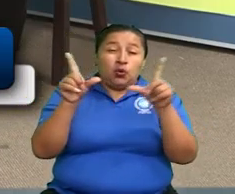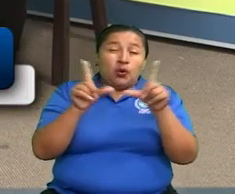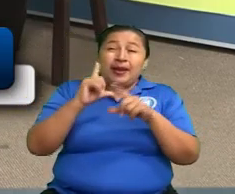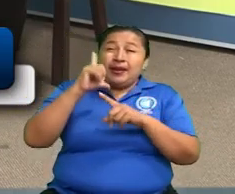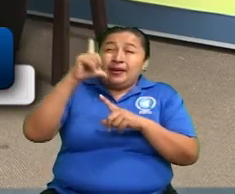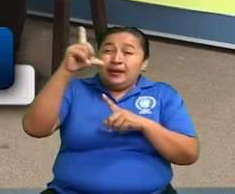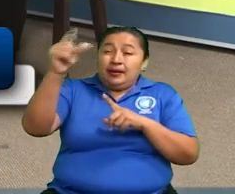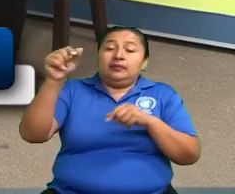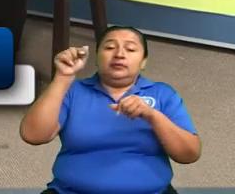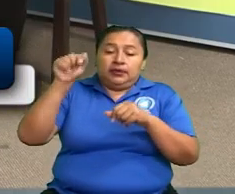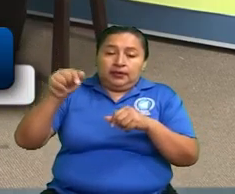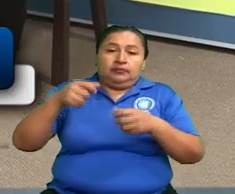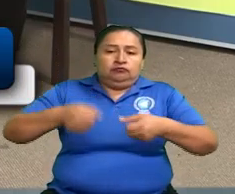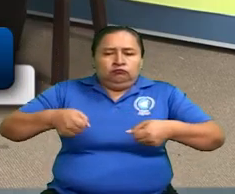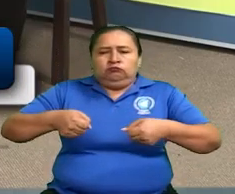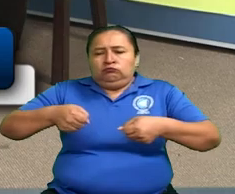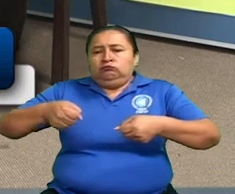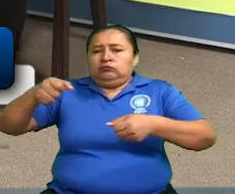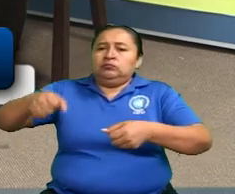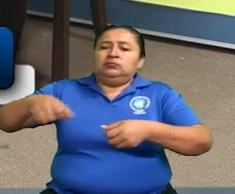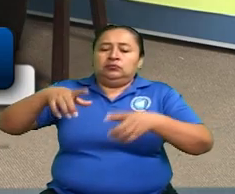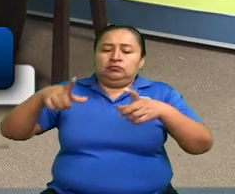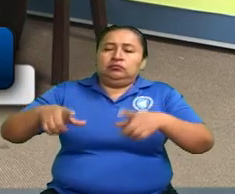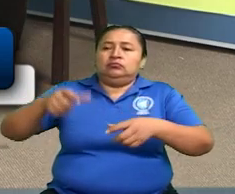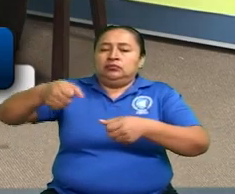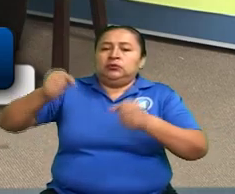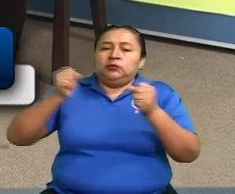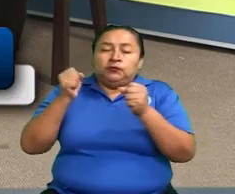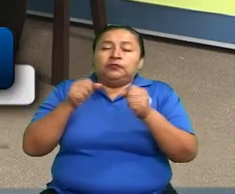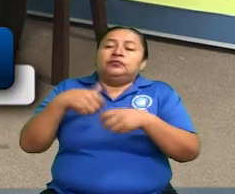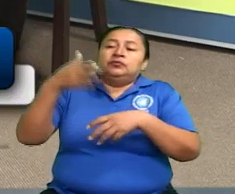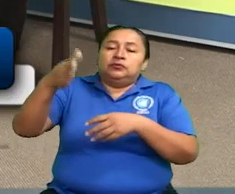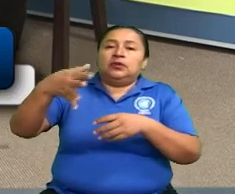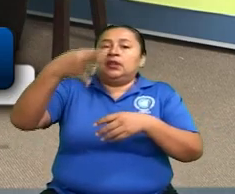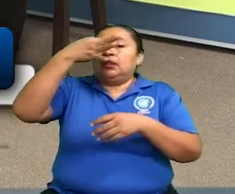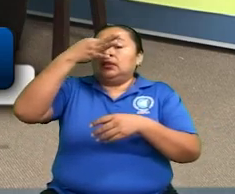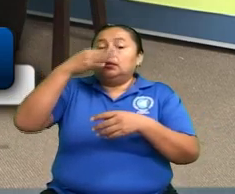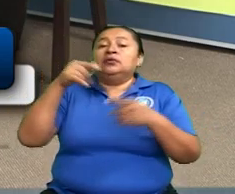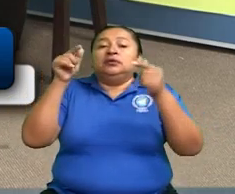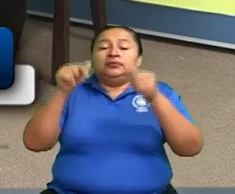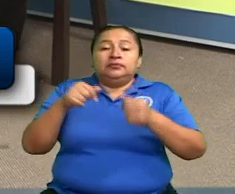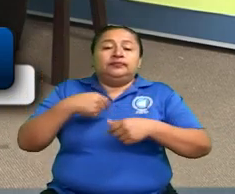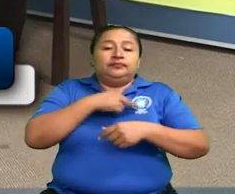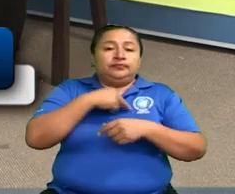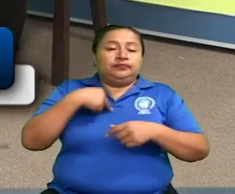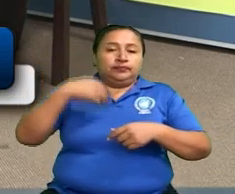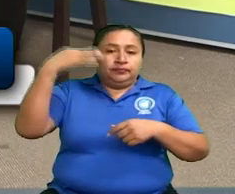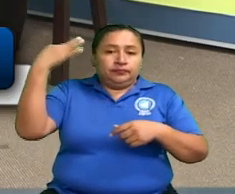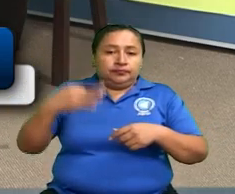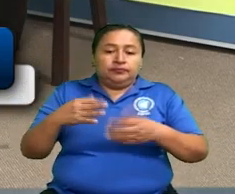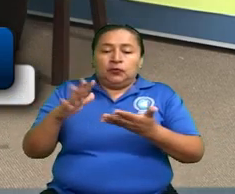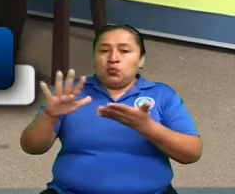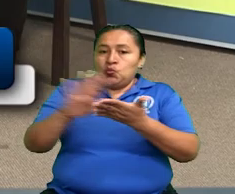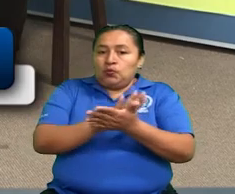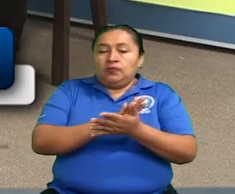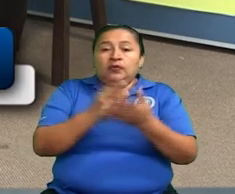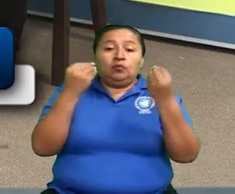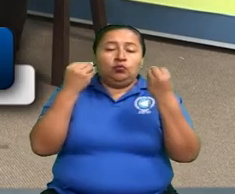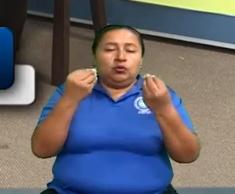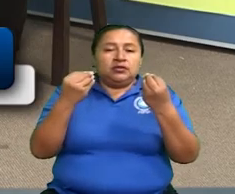recóndito. Hasta ahí vamos con los termos de vacunación a aplicar esta vacuna. Entonces, eso nos ha garantizado las erradicaciones de